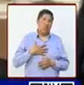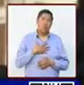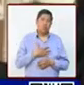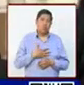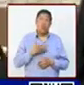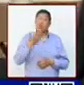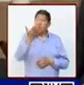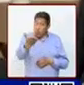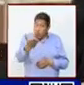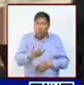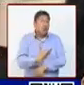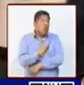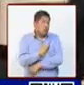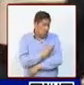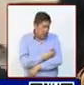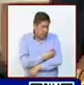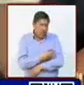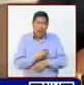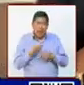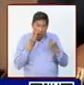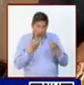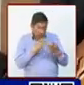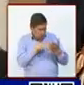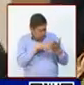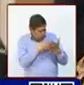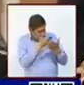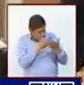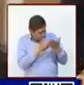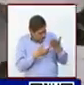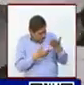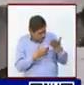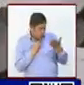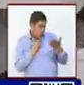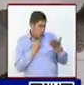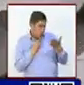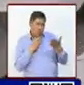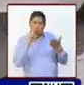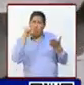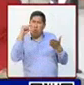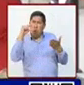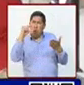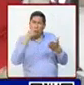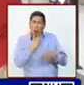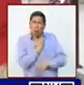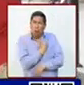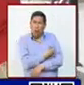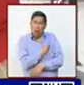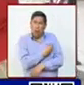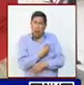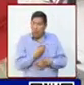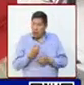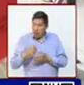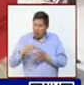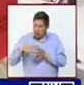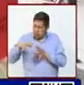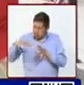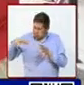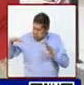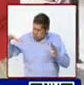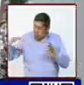vacunación están muy bajas. Los 64 centros a nivel urbano están habilitados. Hay vacunas. Por favor, pueblo